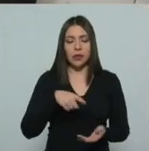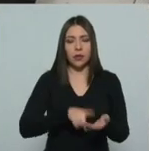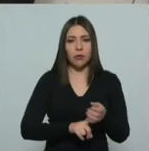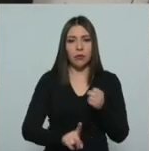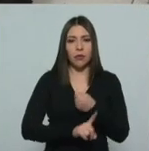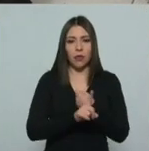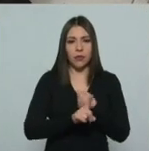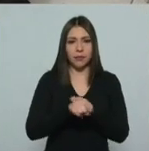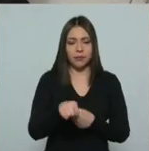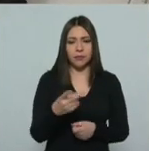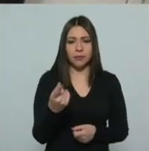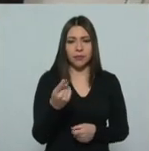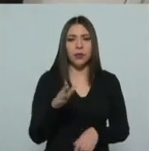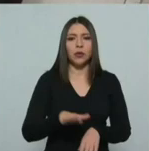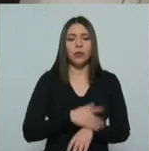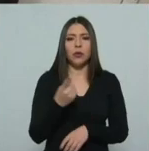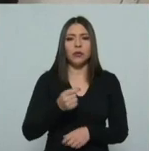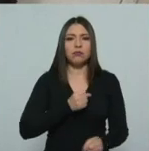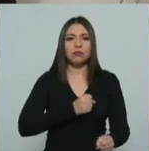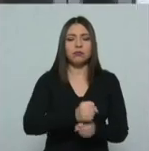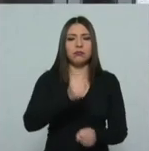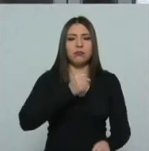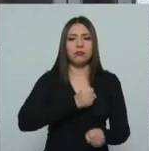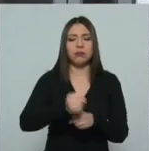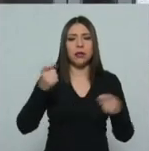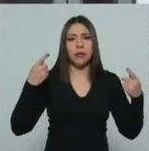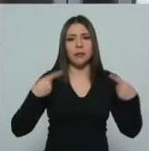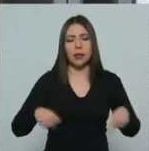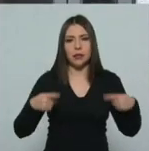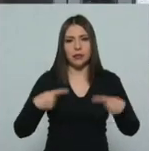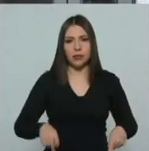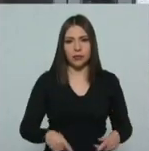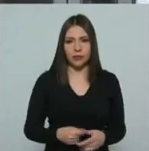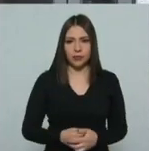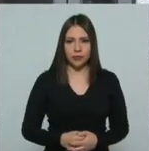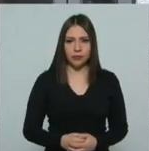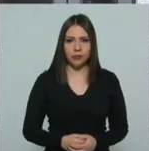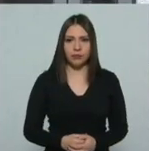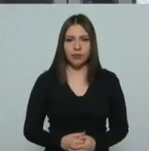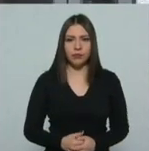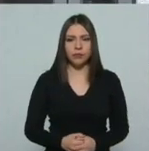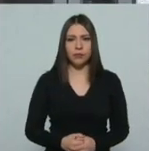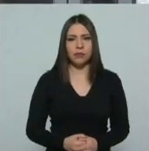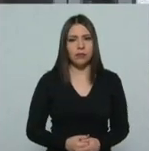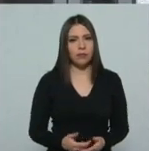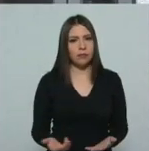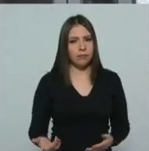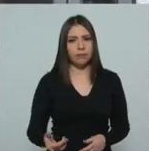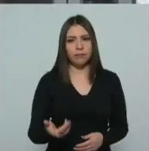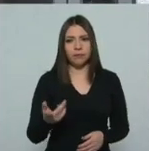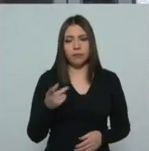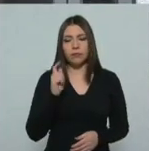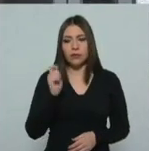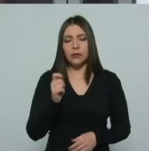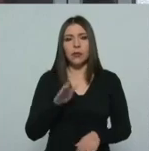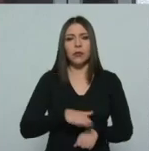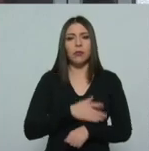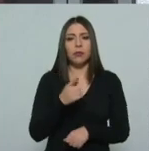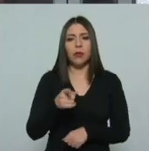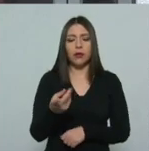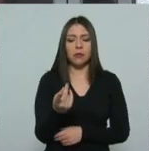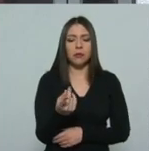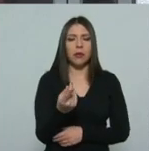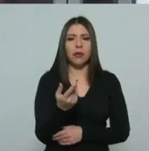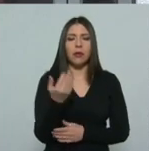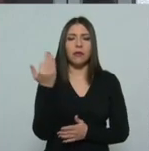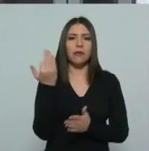Blackie se debieron al maltrato humano. Y en general, vaya, lógicamente estamos hablando de un problema de desnutrición, que también